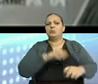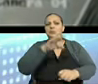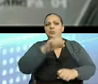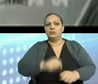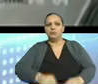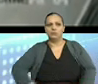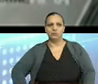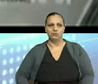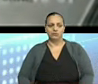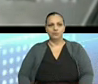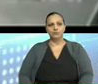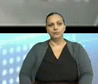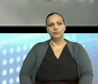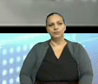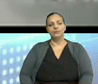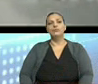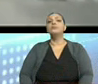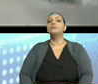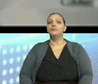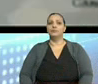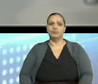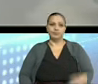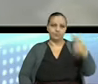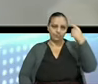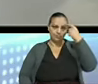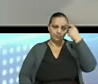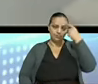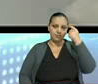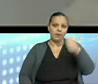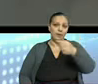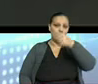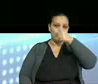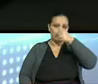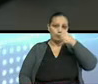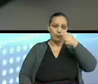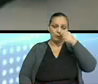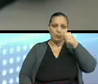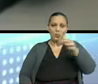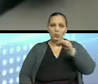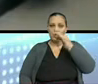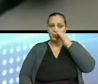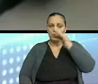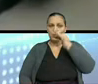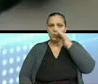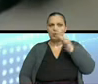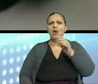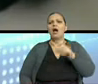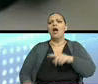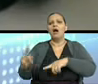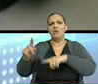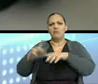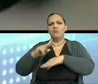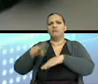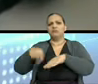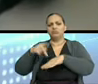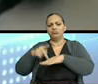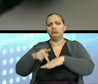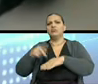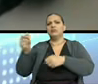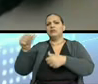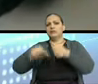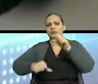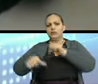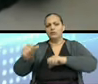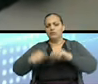se elaboran o se crean muchos medicamentos, muchas medicinas, ¿no? Claro, en base a la droga. Pero ¿qué hacen estas personas? Esa droga le dan otro tipo